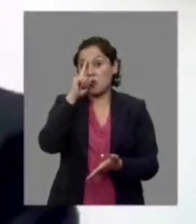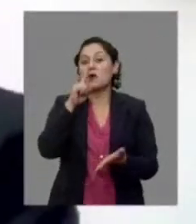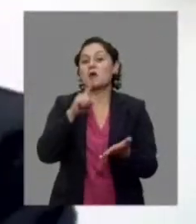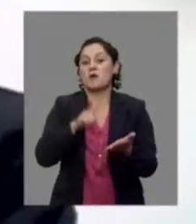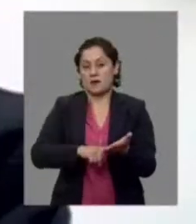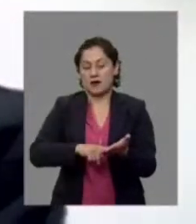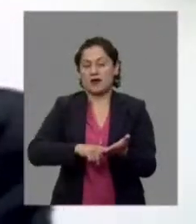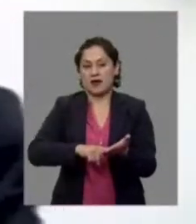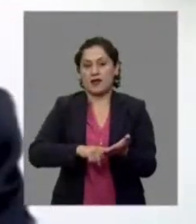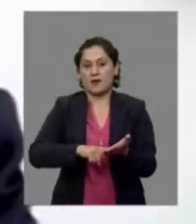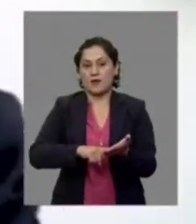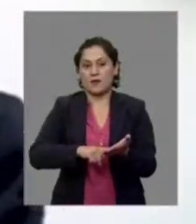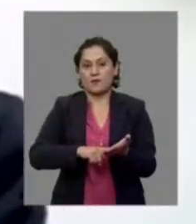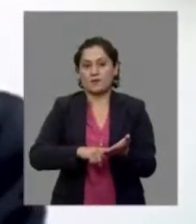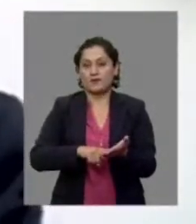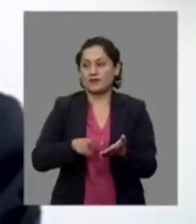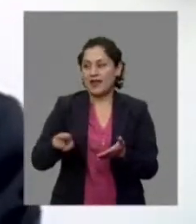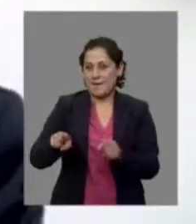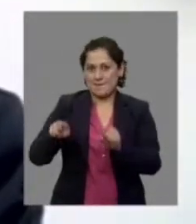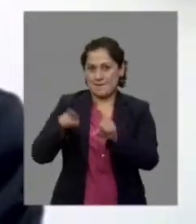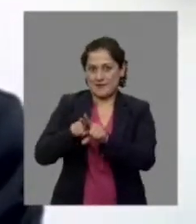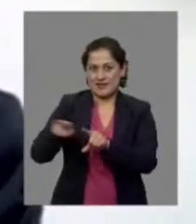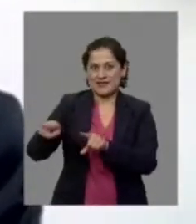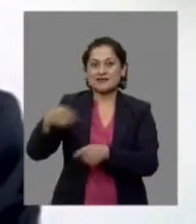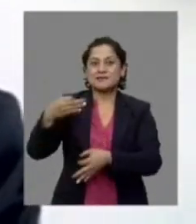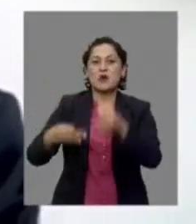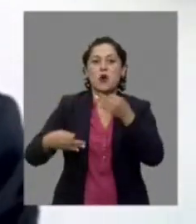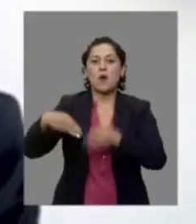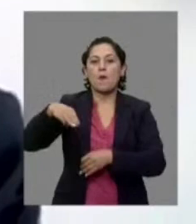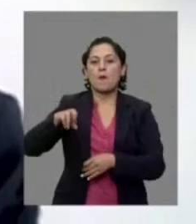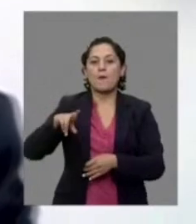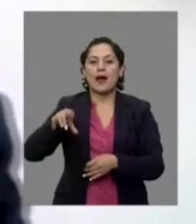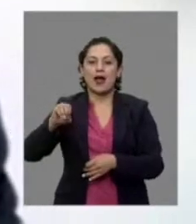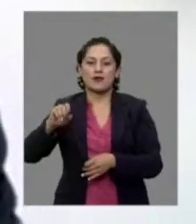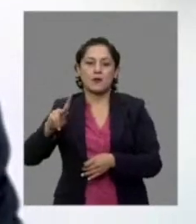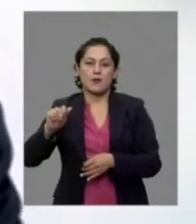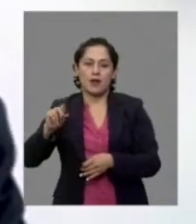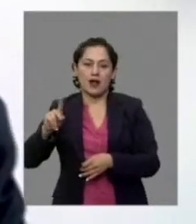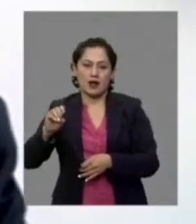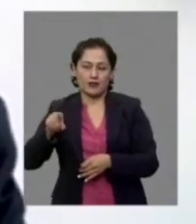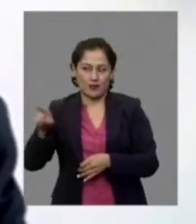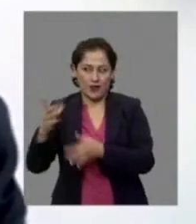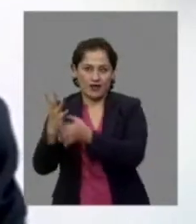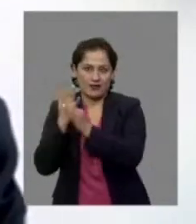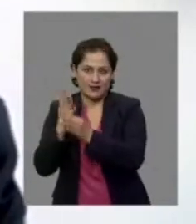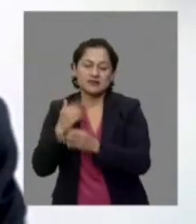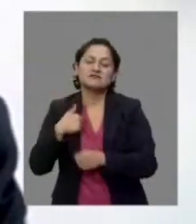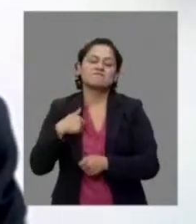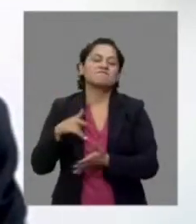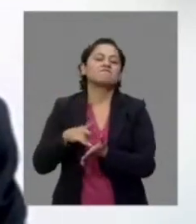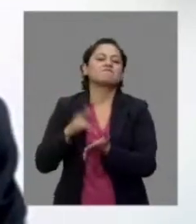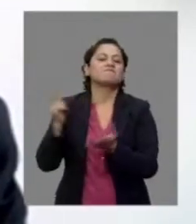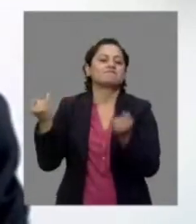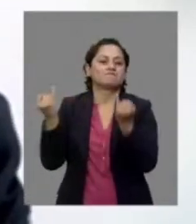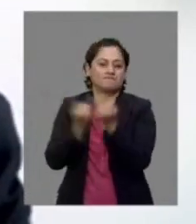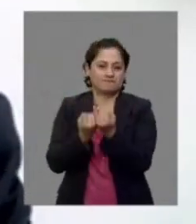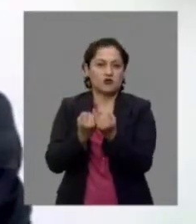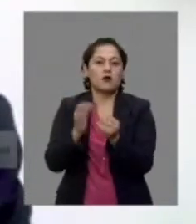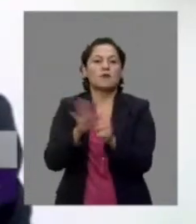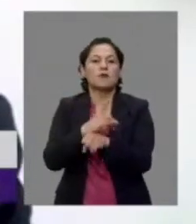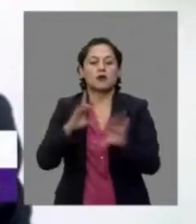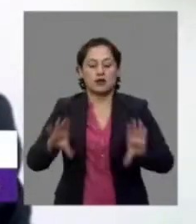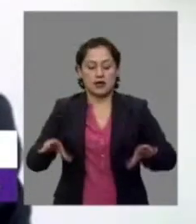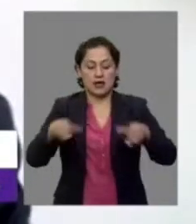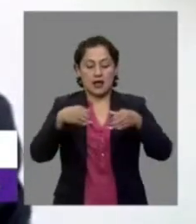que retomó Jorge Mario Pardo. Es decir, el conocimiento de lo que está haciendo la Suprema Corte, de